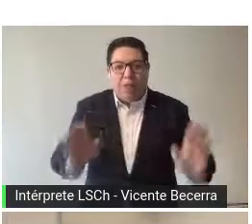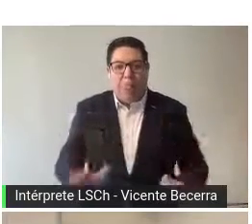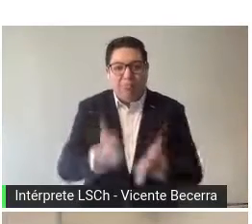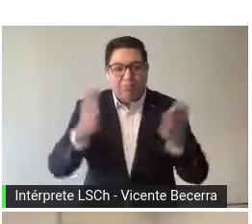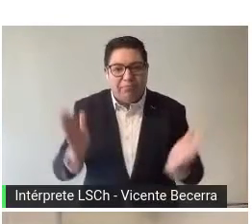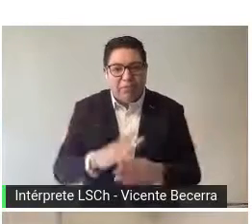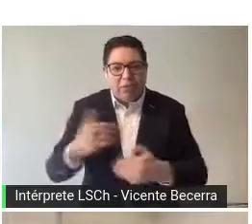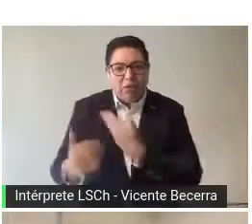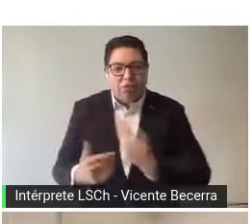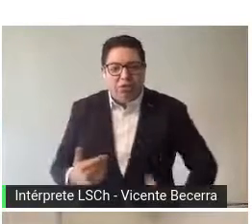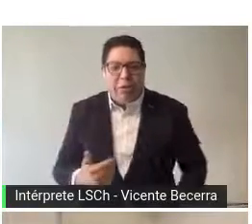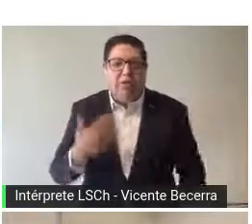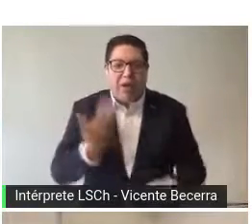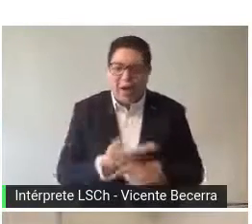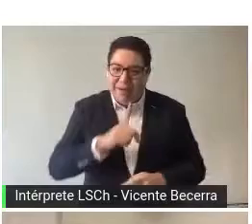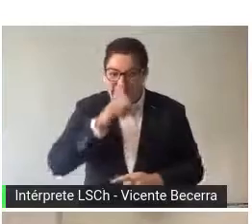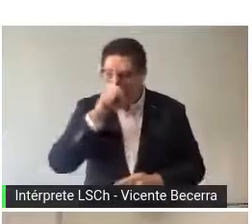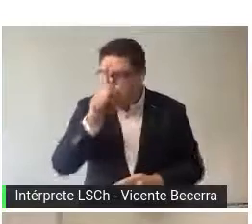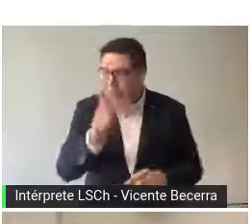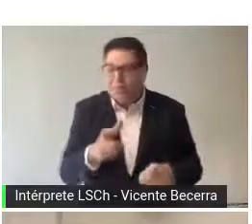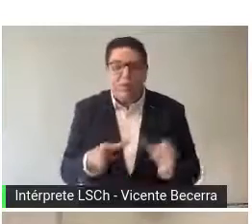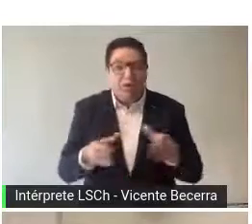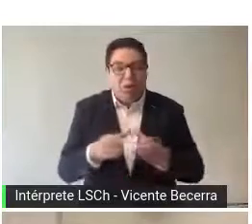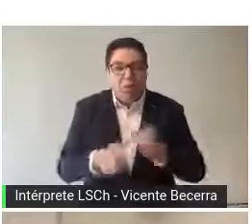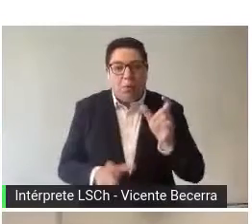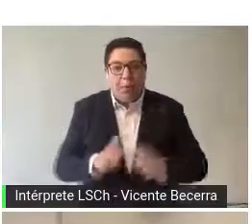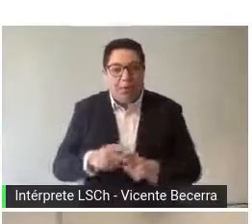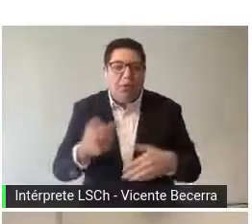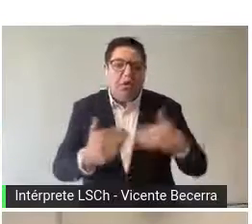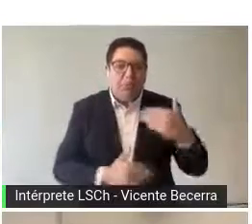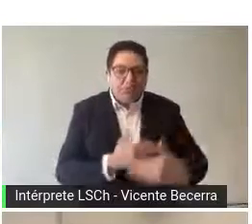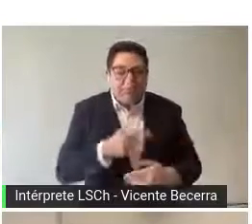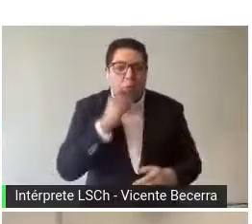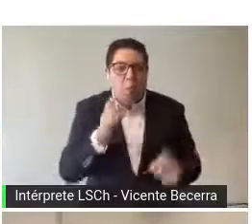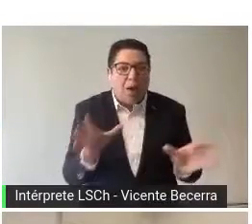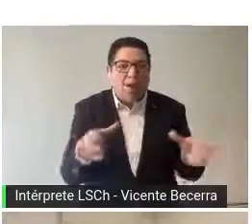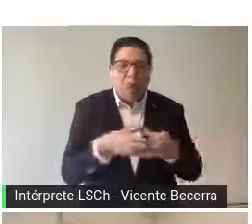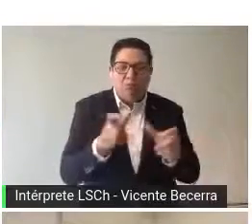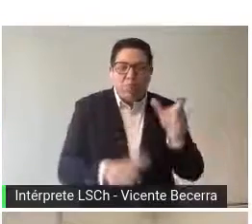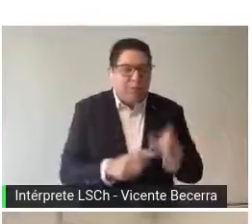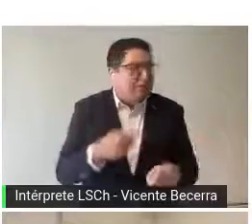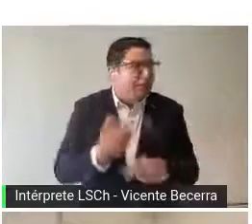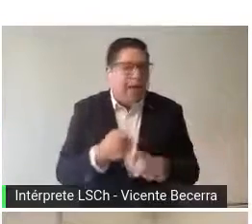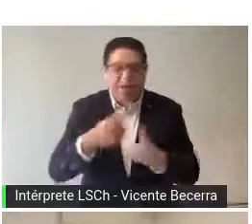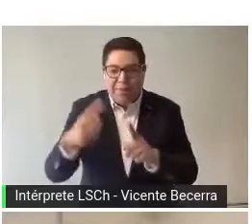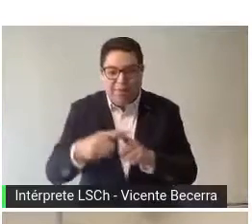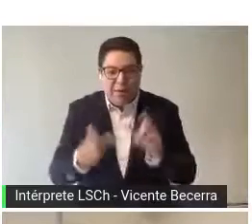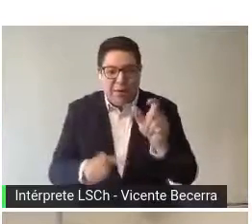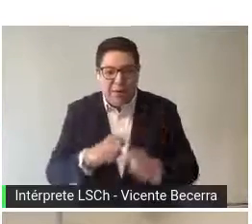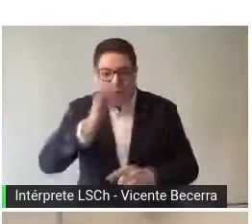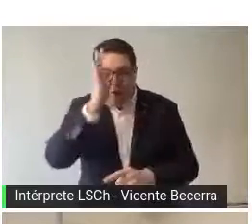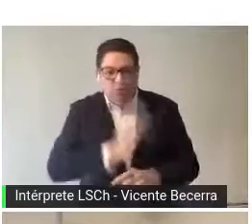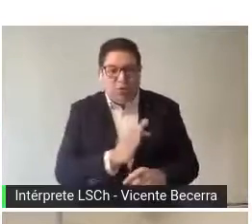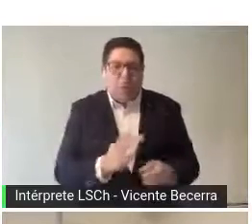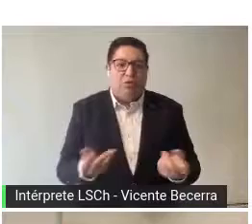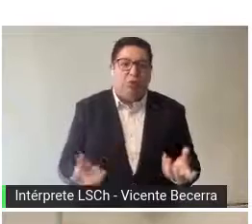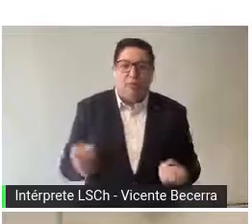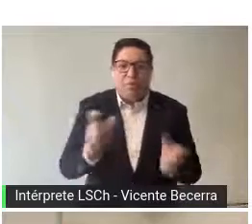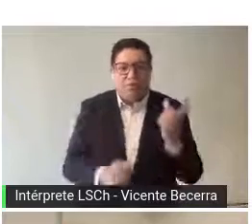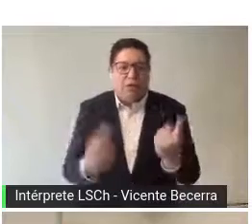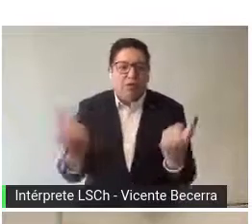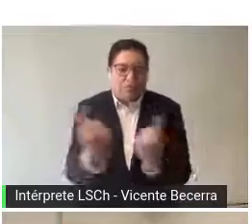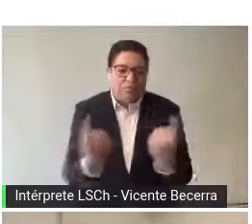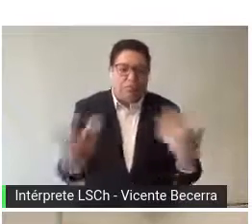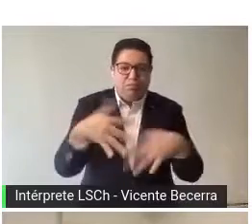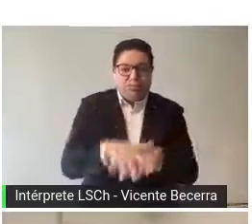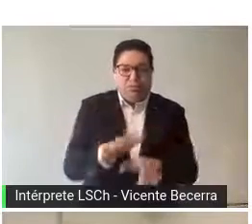de Gobierno cada vez que armamos equipos multidisciplinarios, mezclamos perfiles distintos, juntamos funcionarios con usuarios, con sector